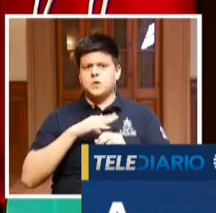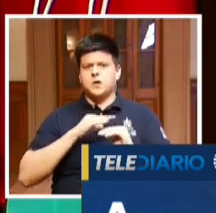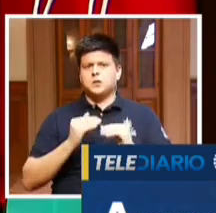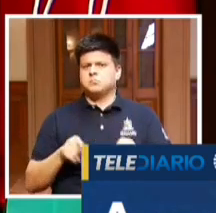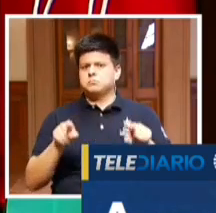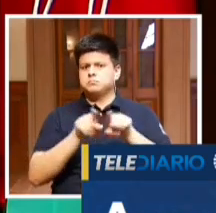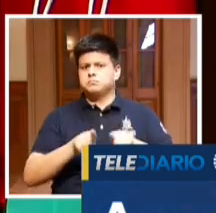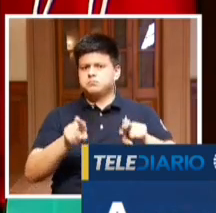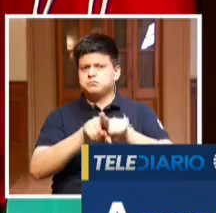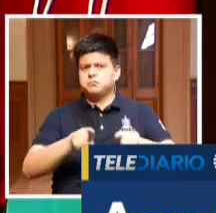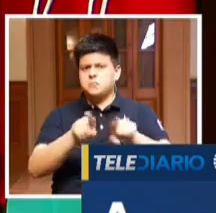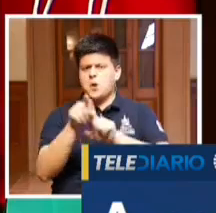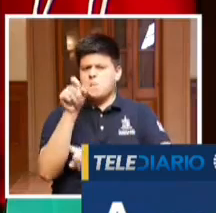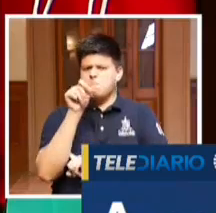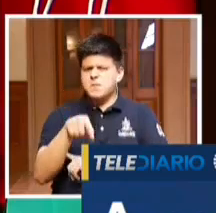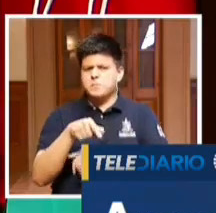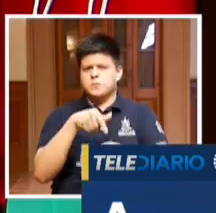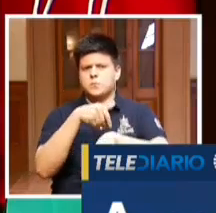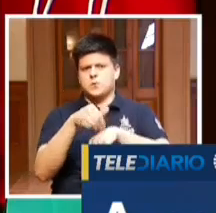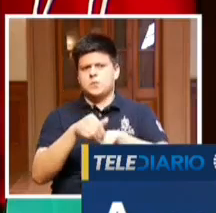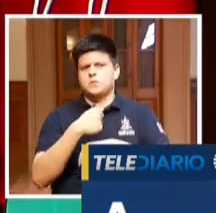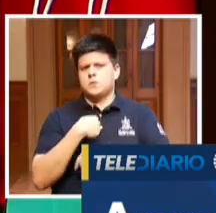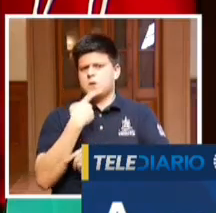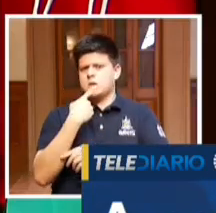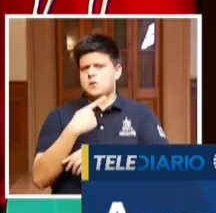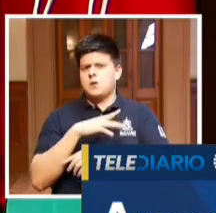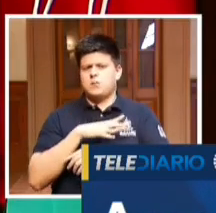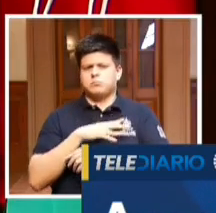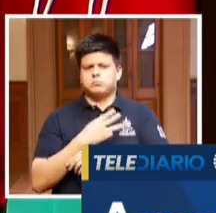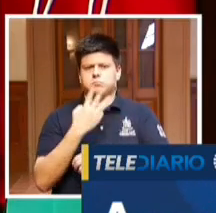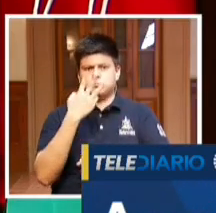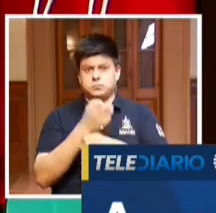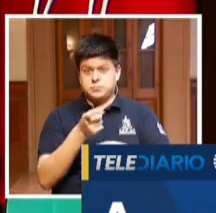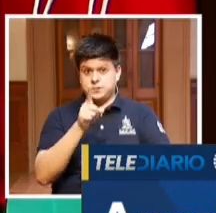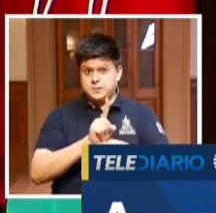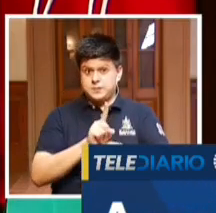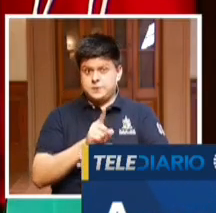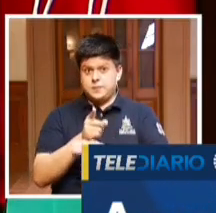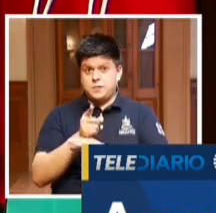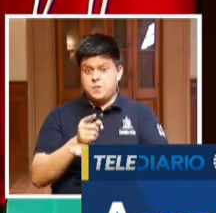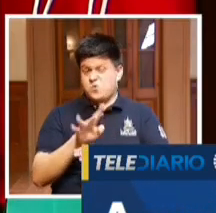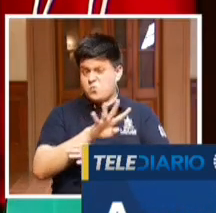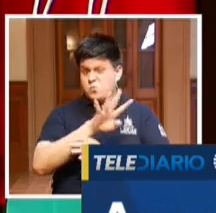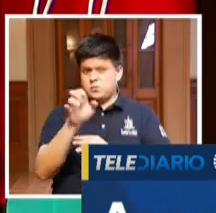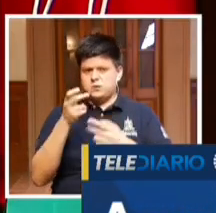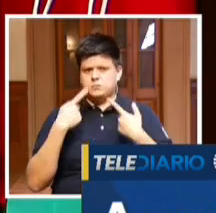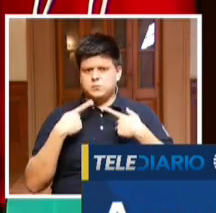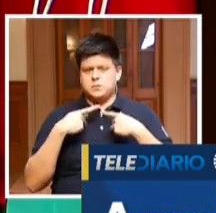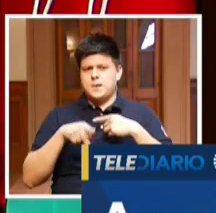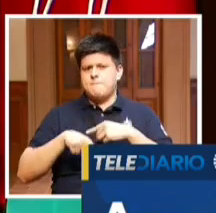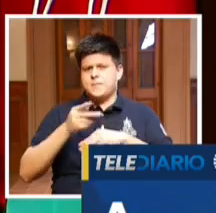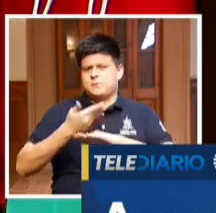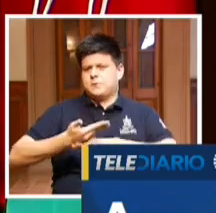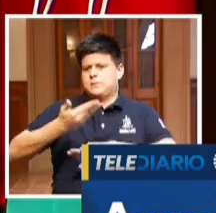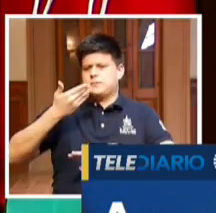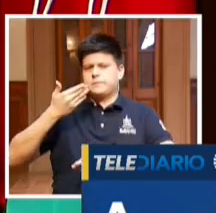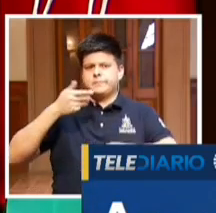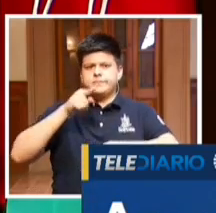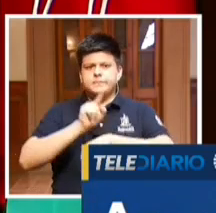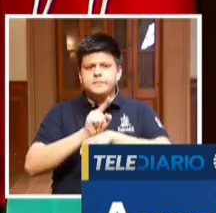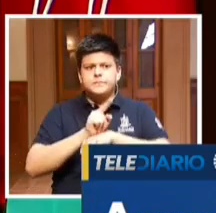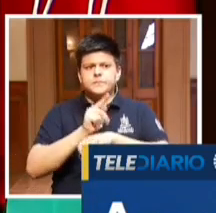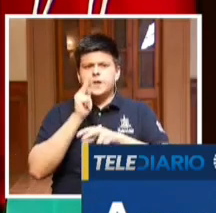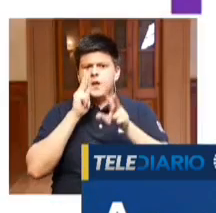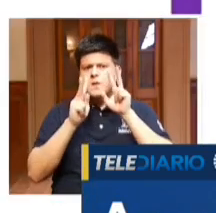cifras pues bastante estables. Les decía, es el tercer día consecutivo en los 400, pero en los días previos, en